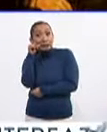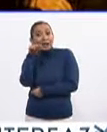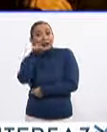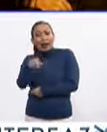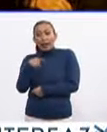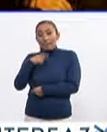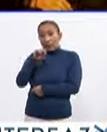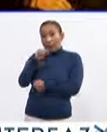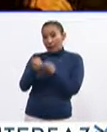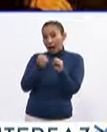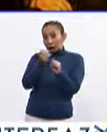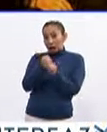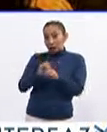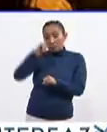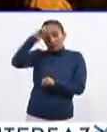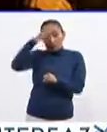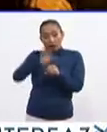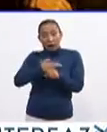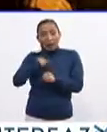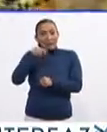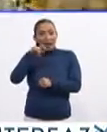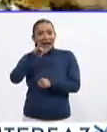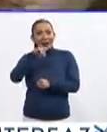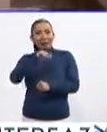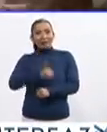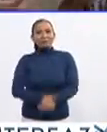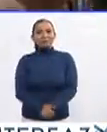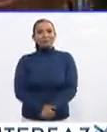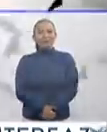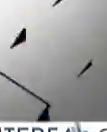que tenía 20 años más que Margarita.